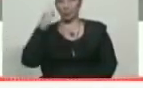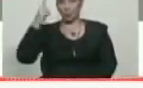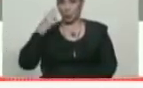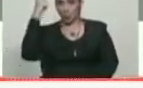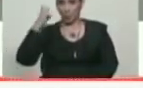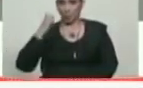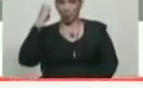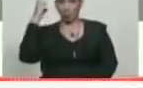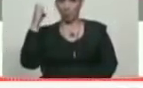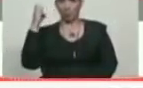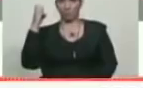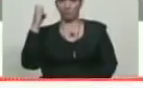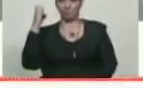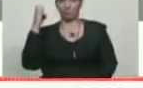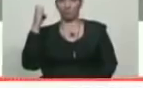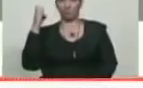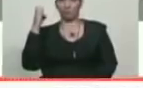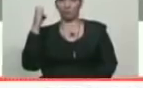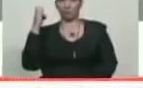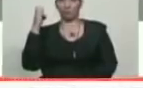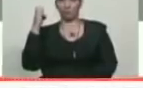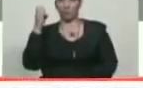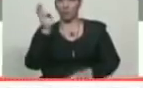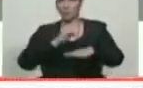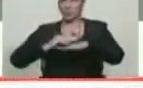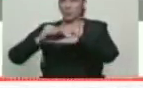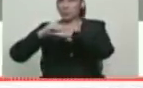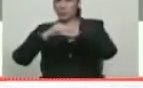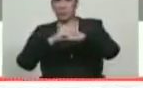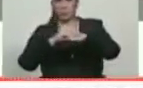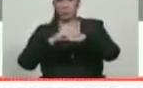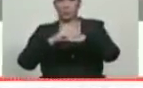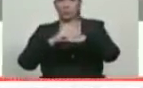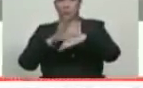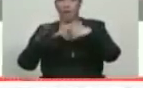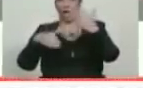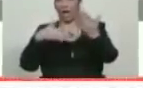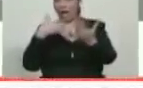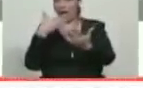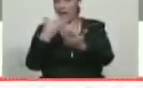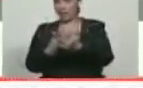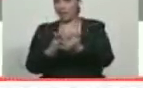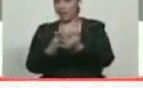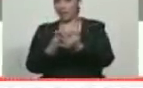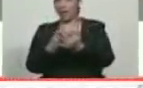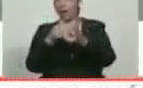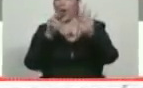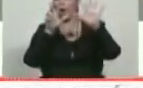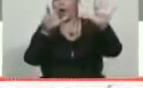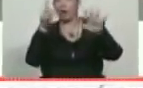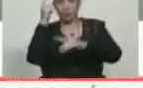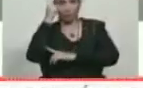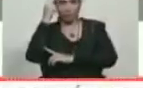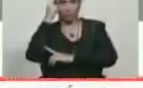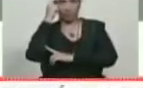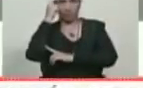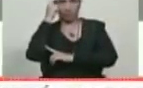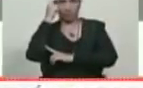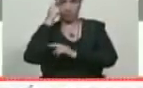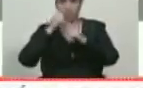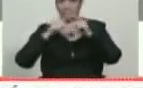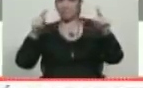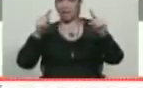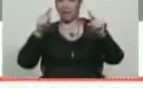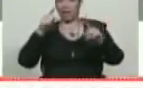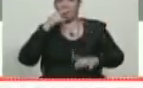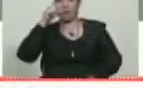Europea nos había dado plazo de 8 días para que Nicolás